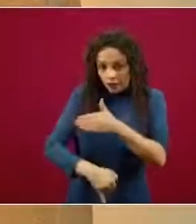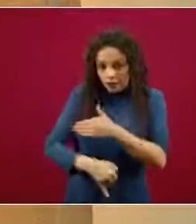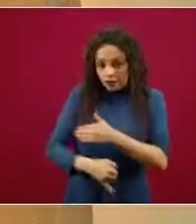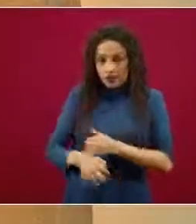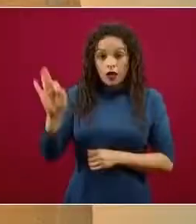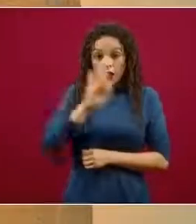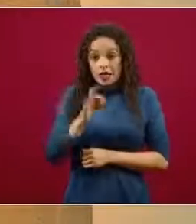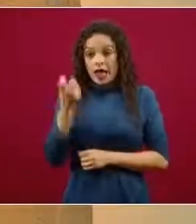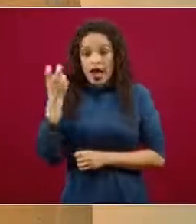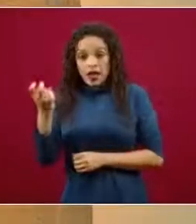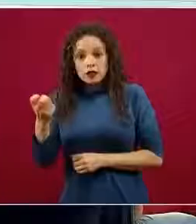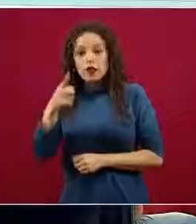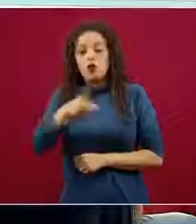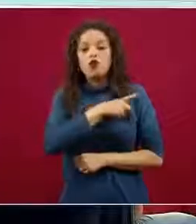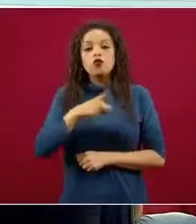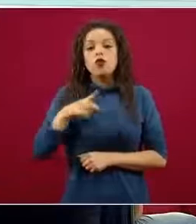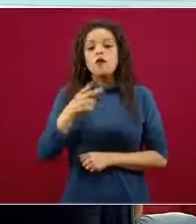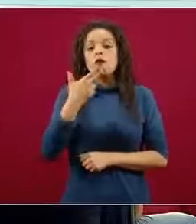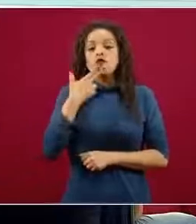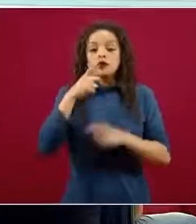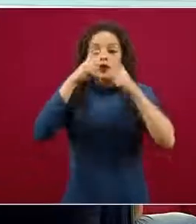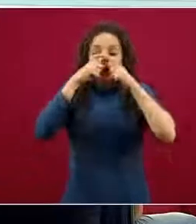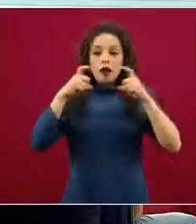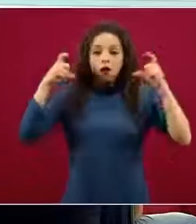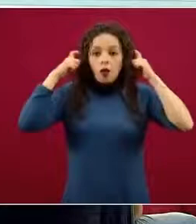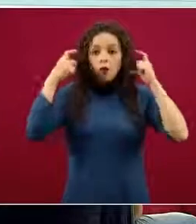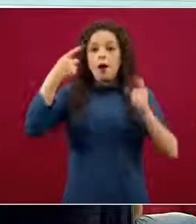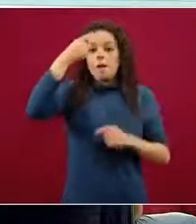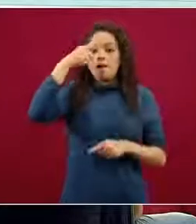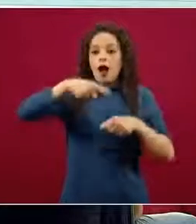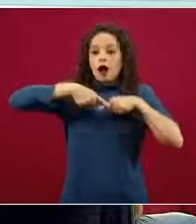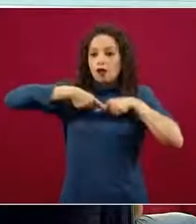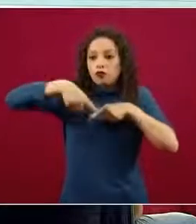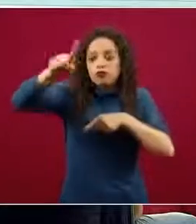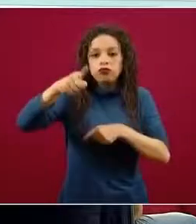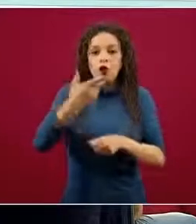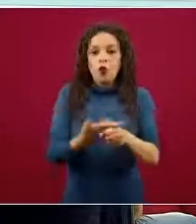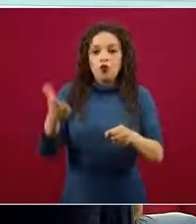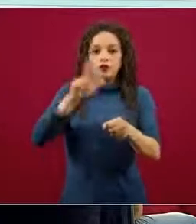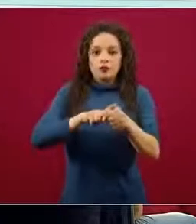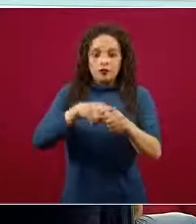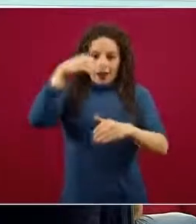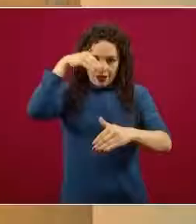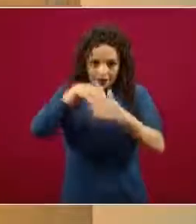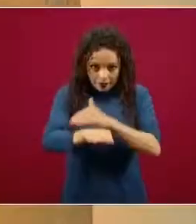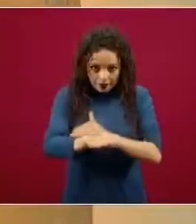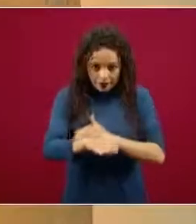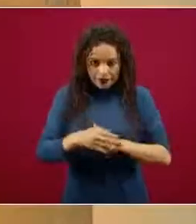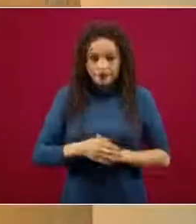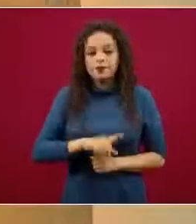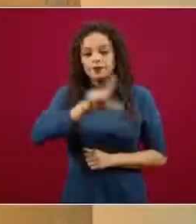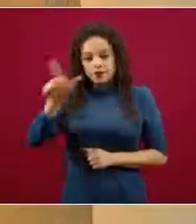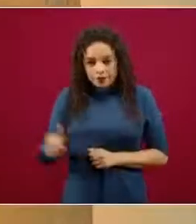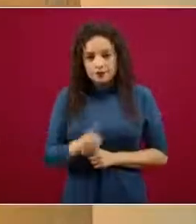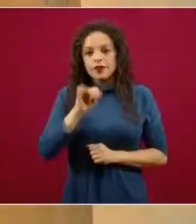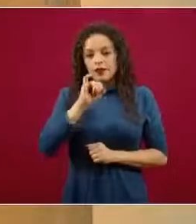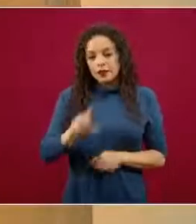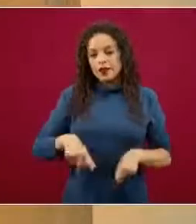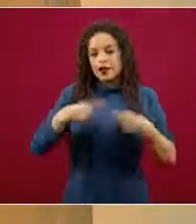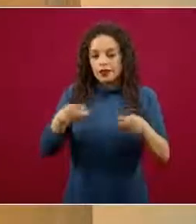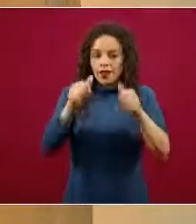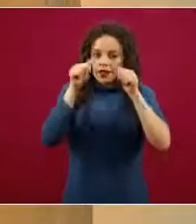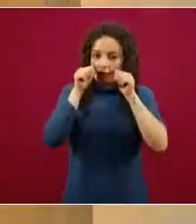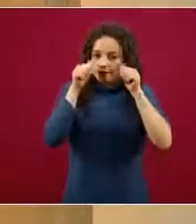caso, usa tu cubrebocas para trasladarte a la unidad de salud y entonces poder recibir una atención médica